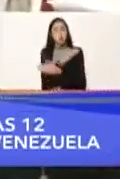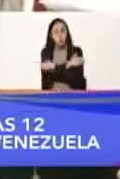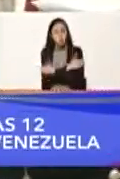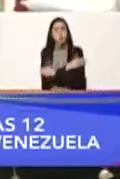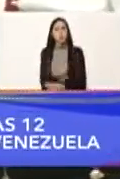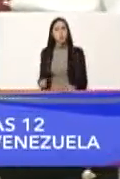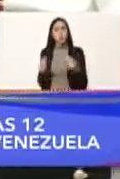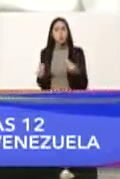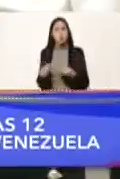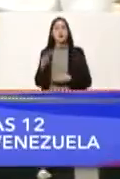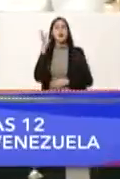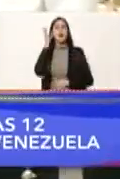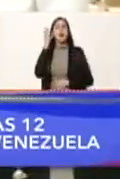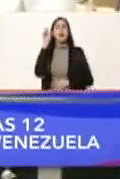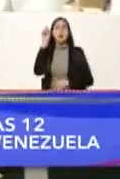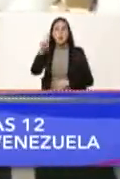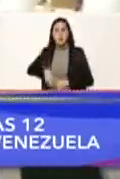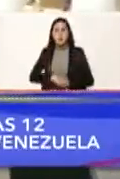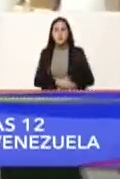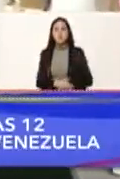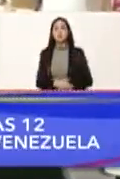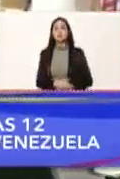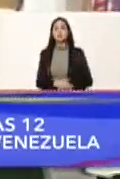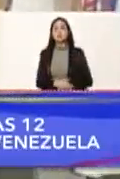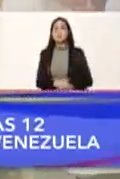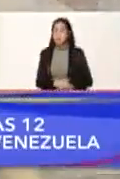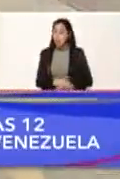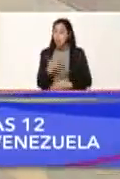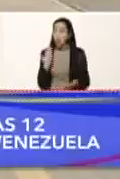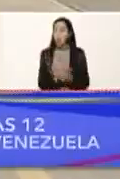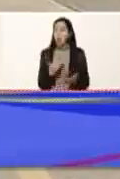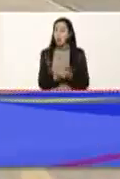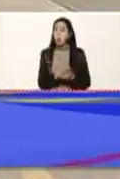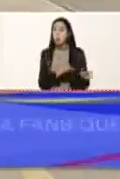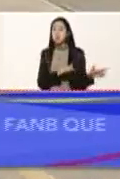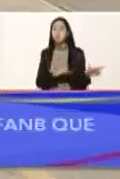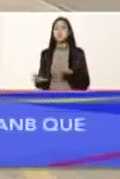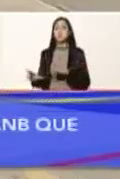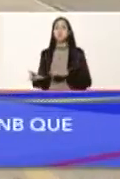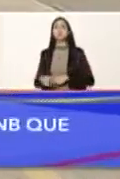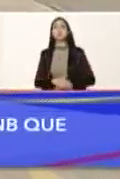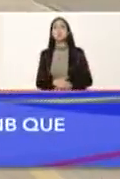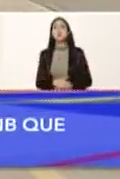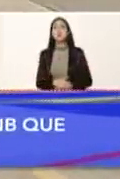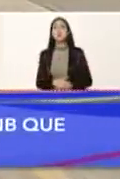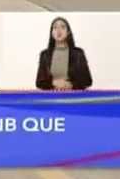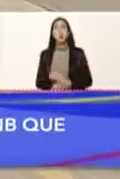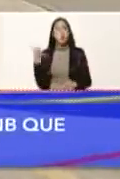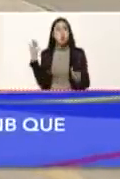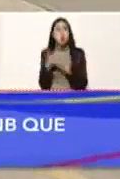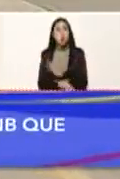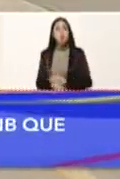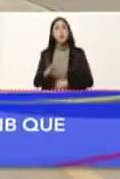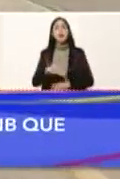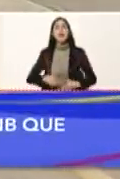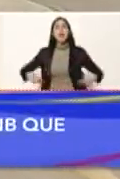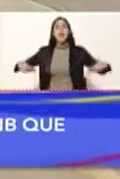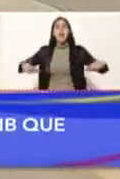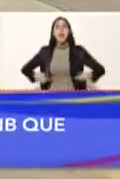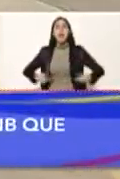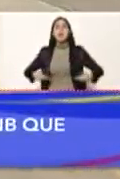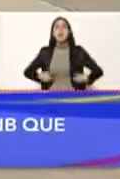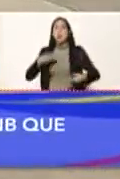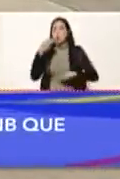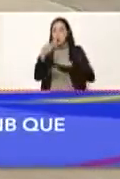Felicitaciones, muchachas. Han pasado la prueba en base a mucho esfuerzo,